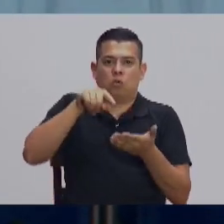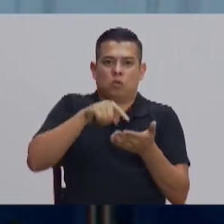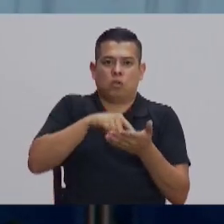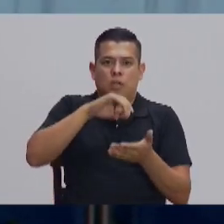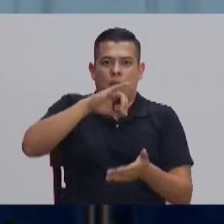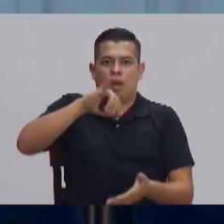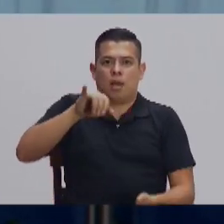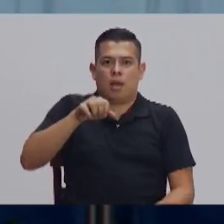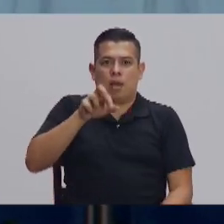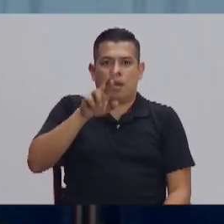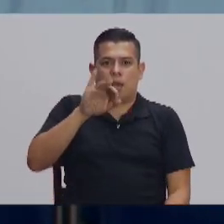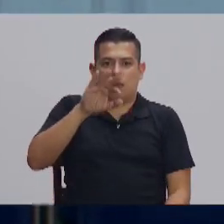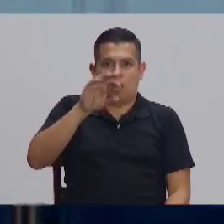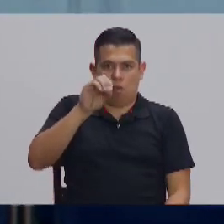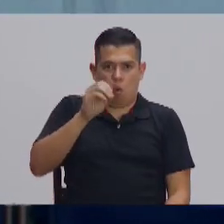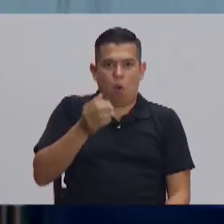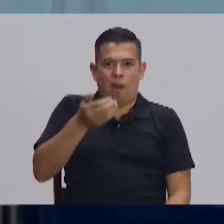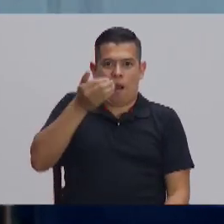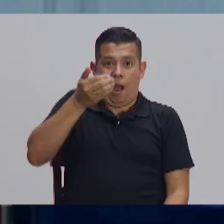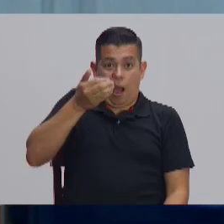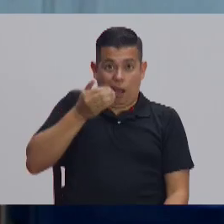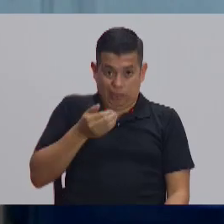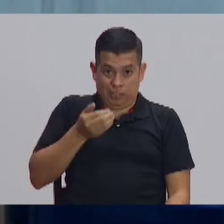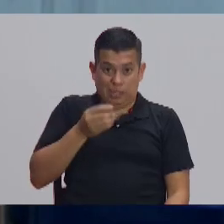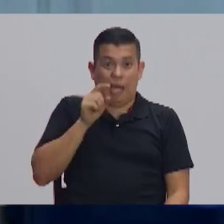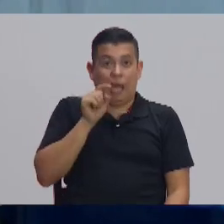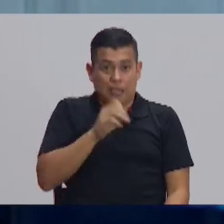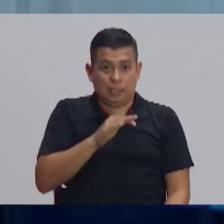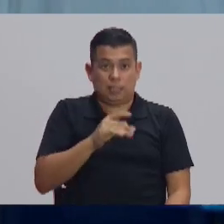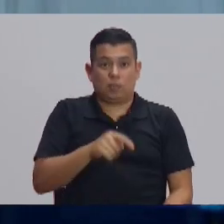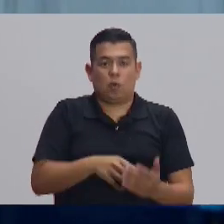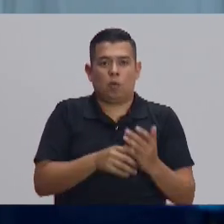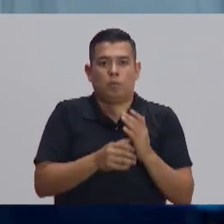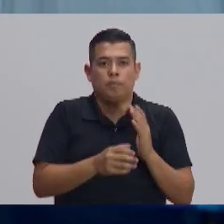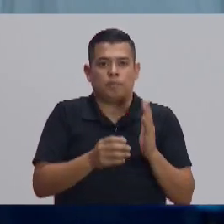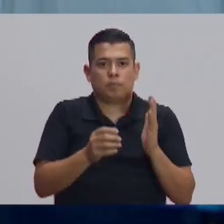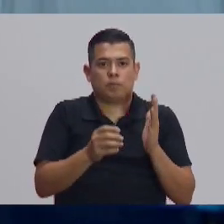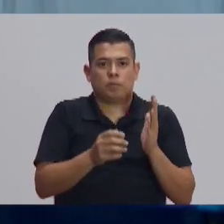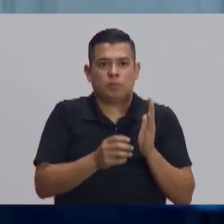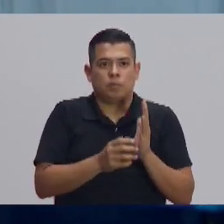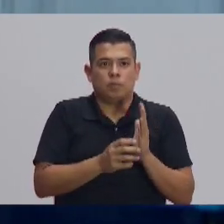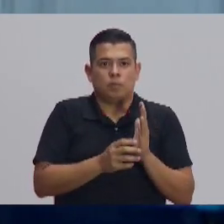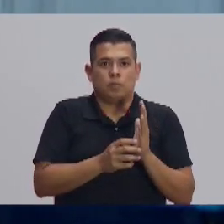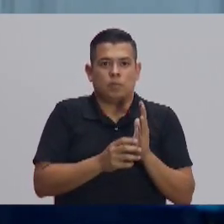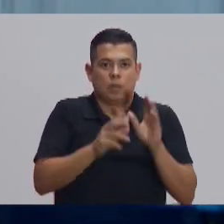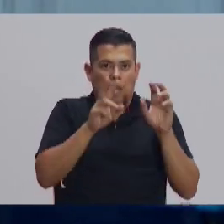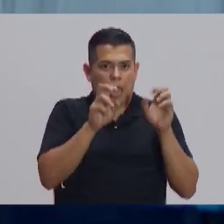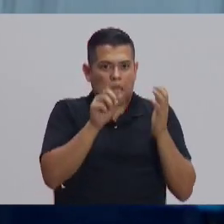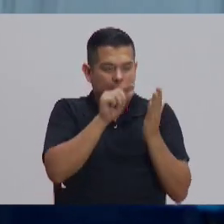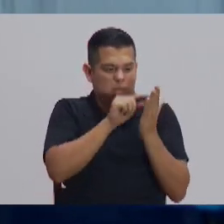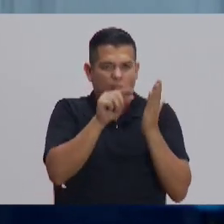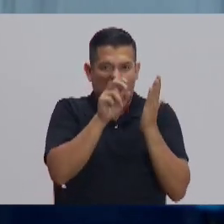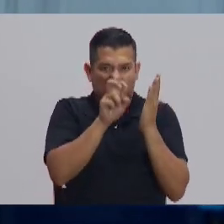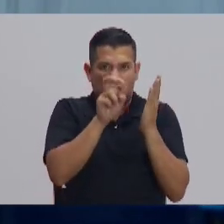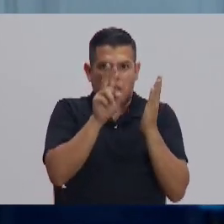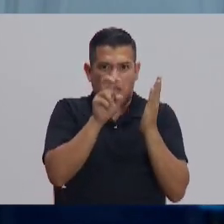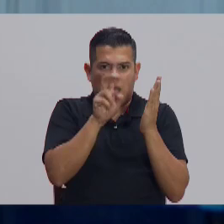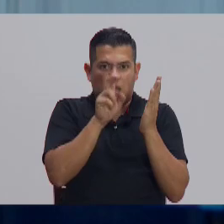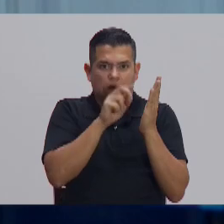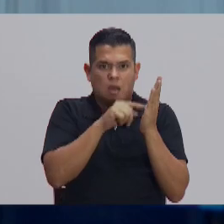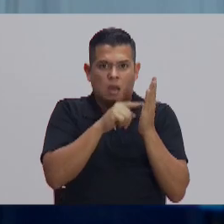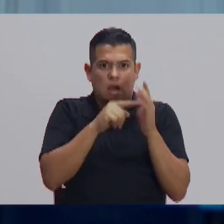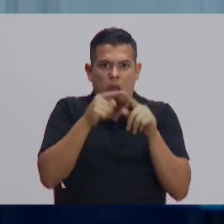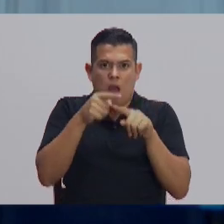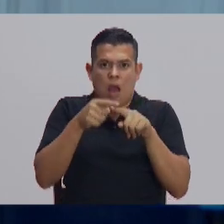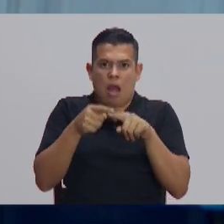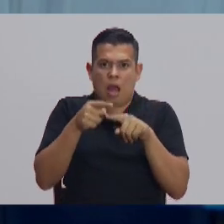historia es muy importante porque antes de jericó dice en el 5 el té el título del capítulo la circuncisión